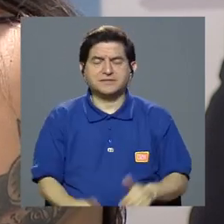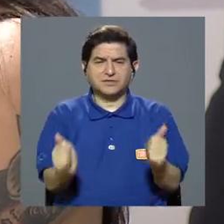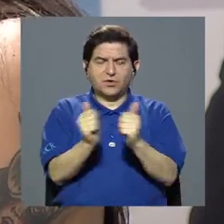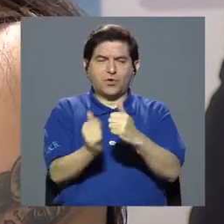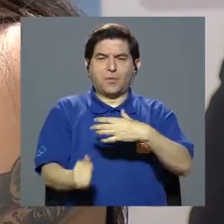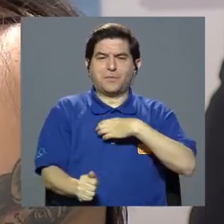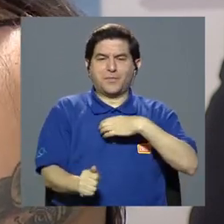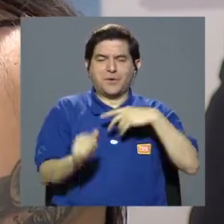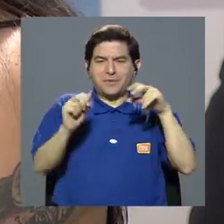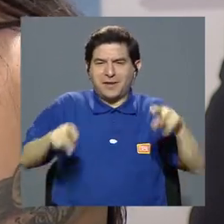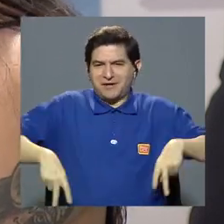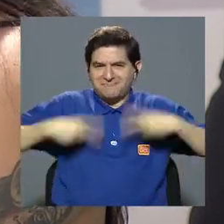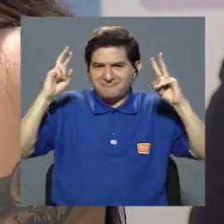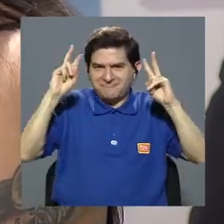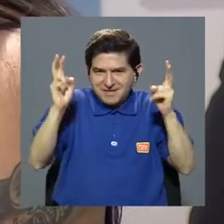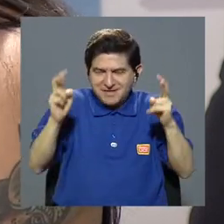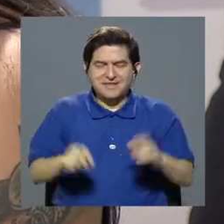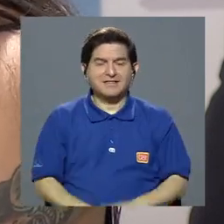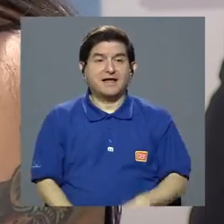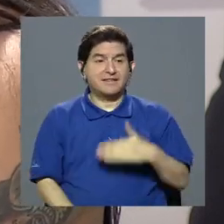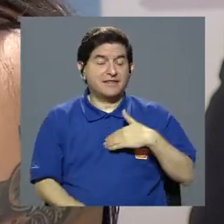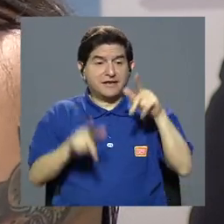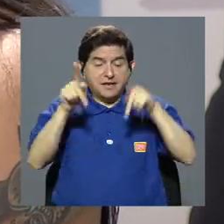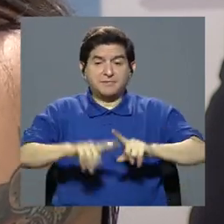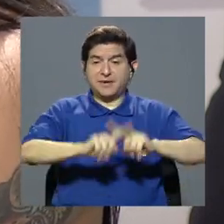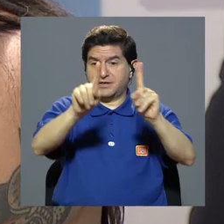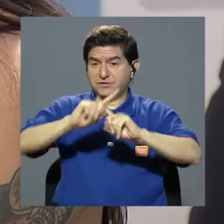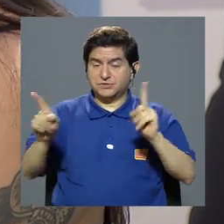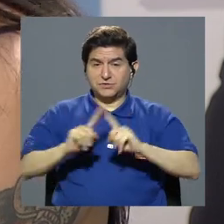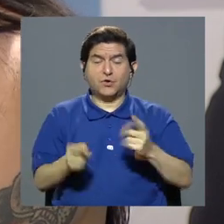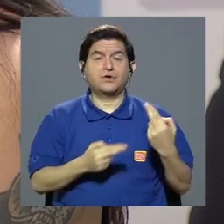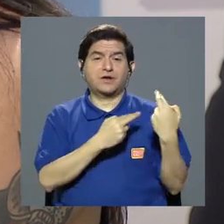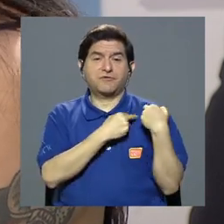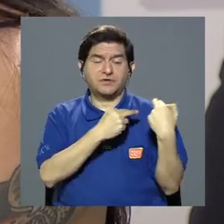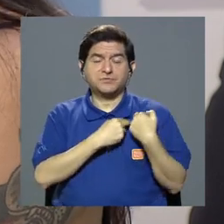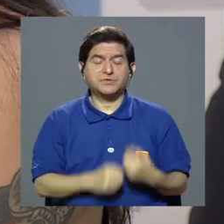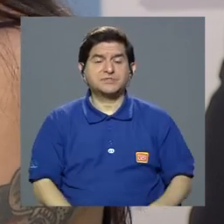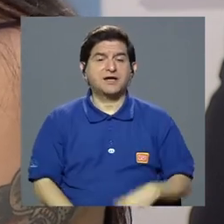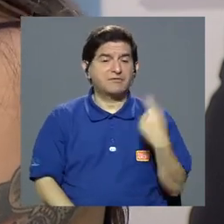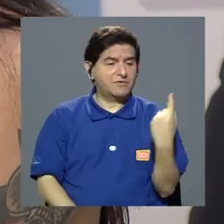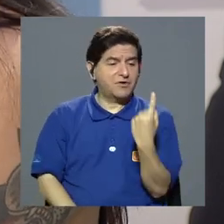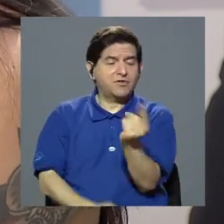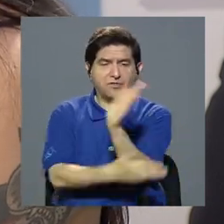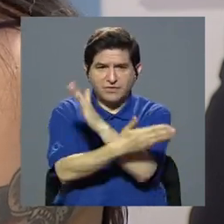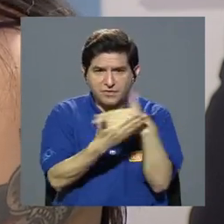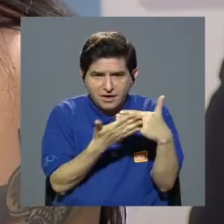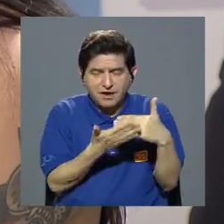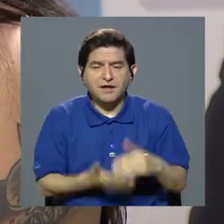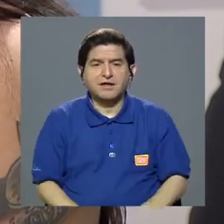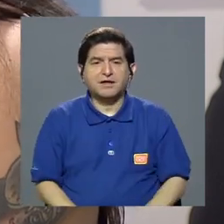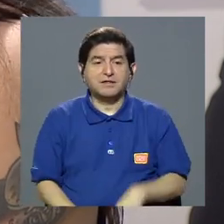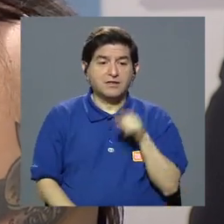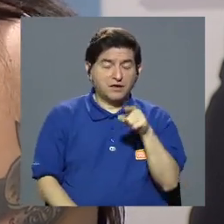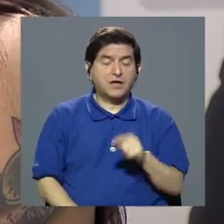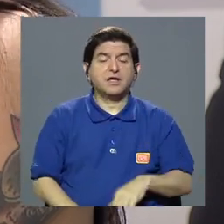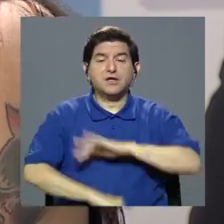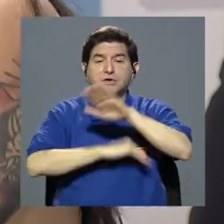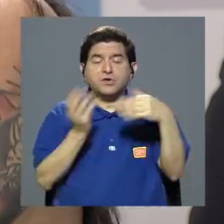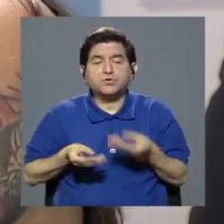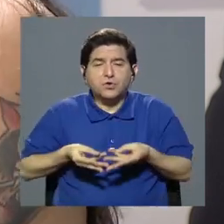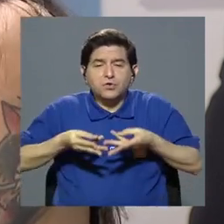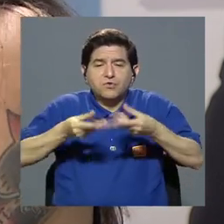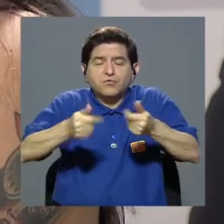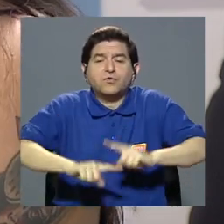mencionas te tienen vida propias a todos incluso solamente tener personas diferentes a cargo de la sección verdad hacen que hacen que